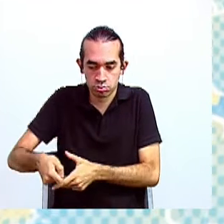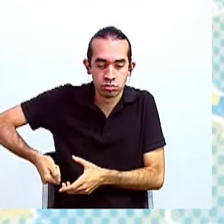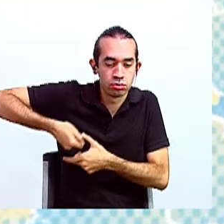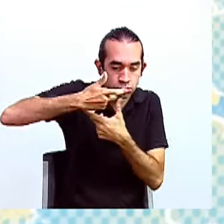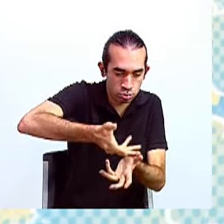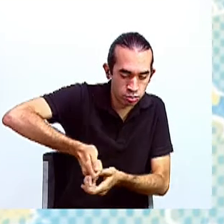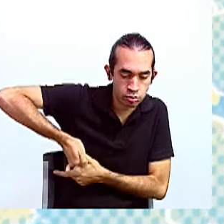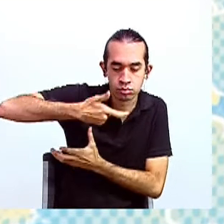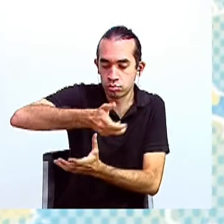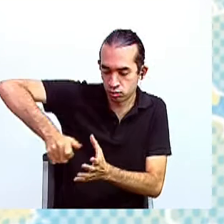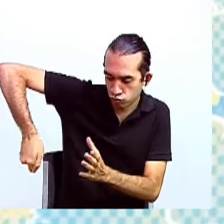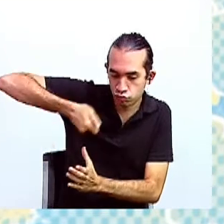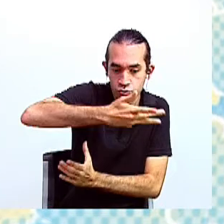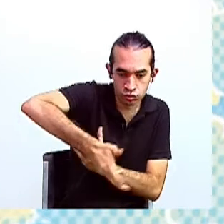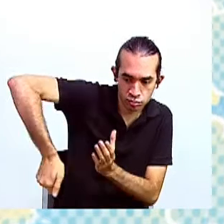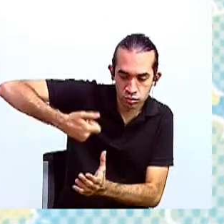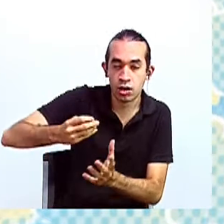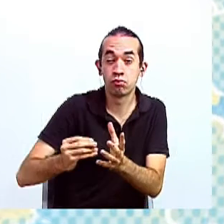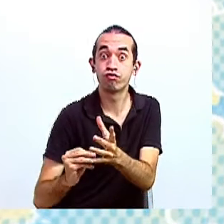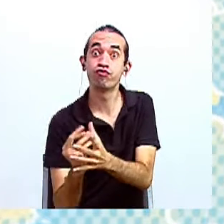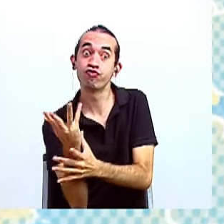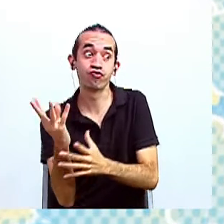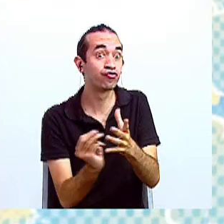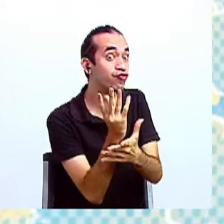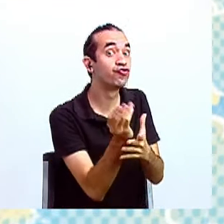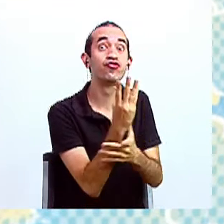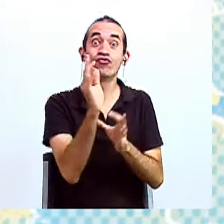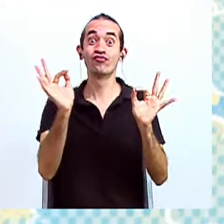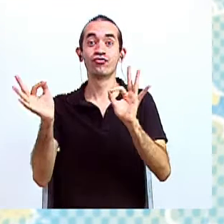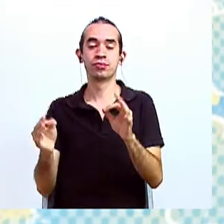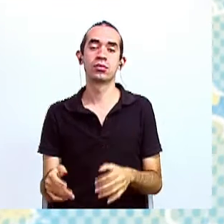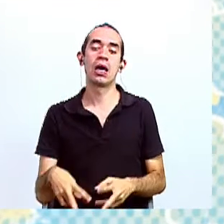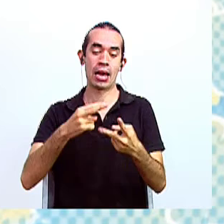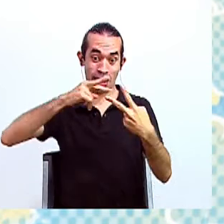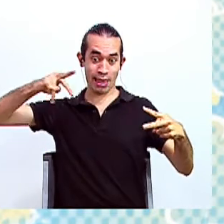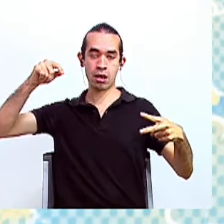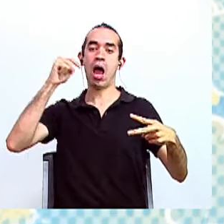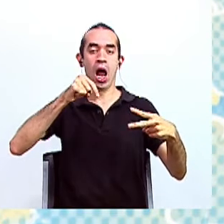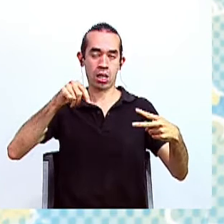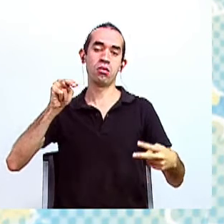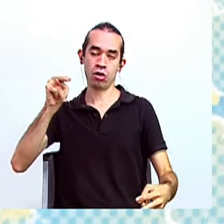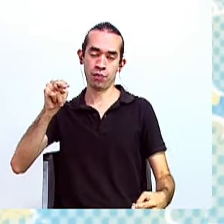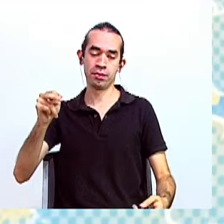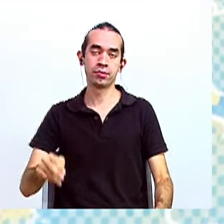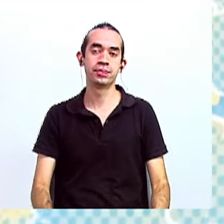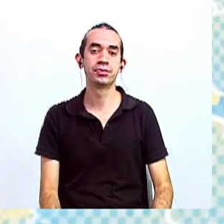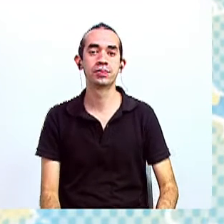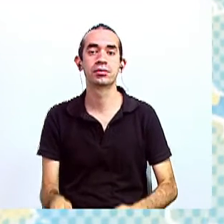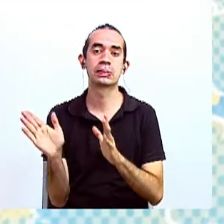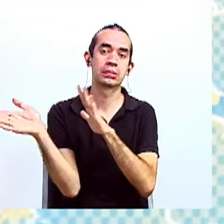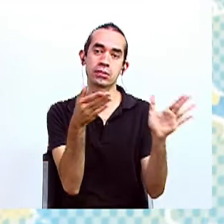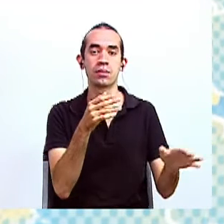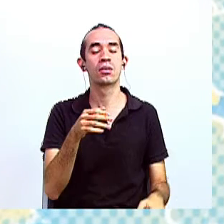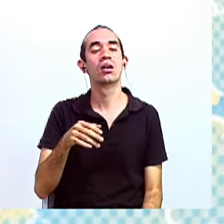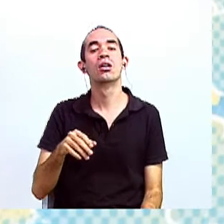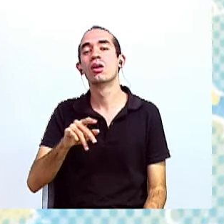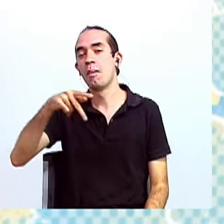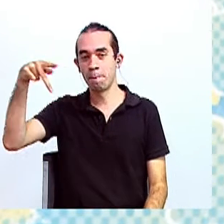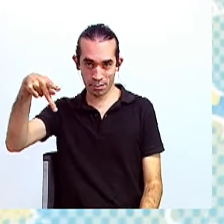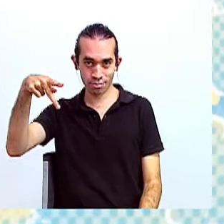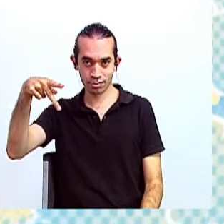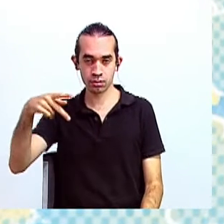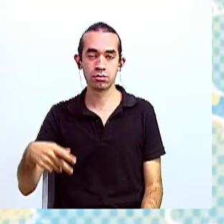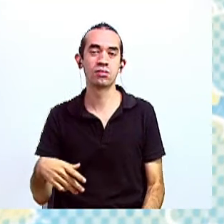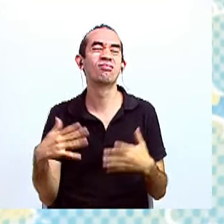crecer a las plantas. Y es súper importante en el ADN de los seres vivos. El fósforo, el otro elemento,